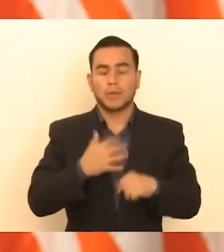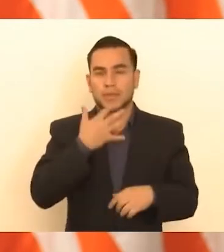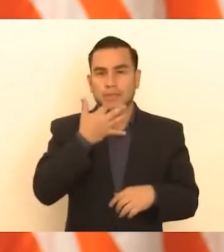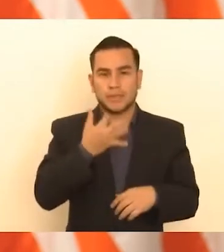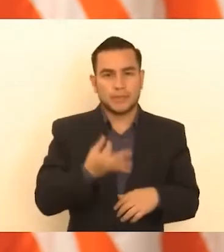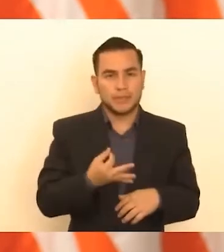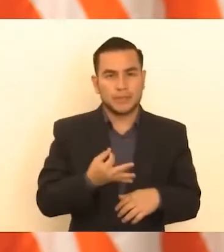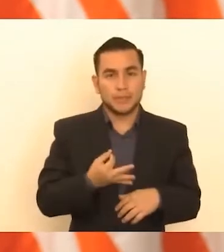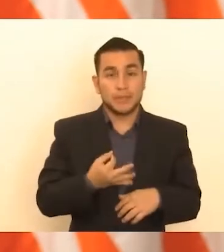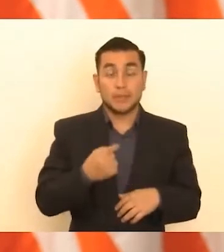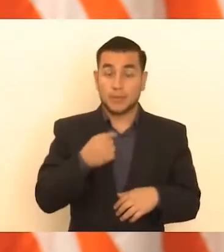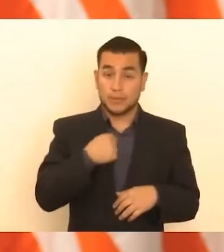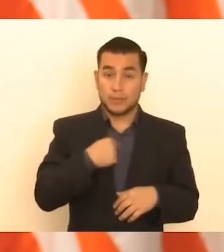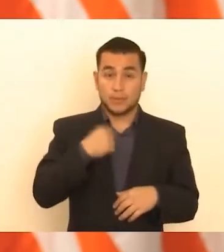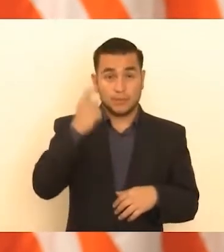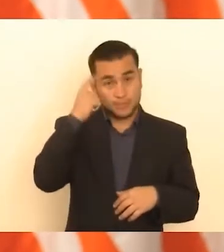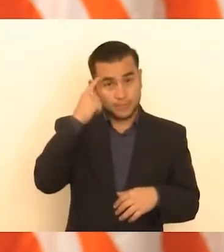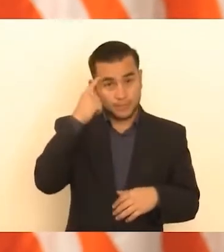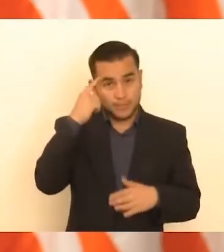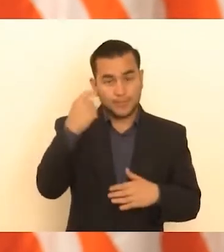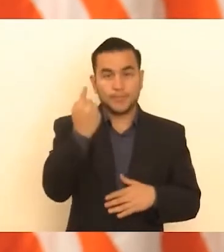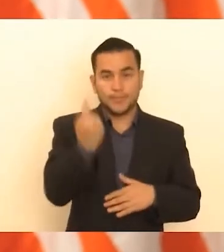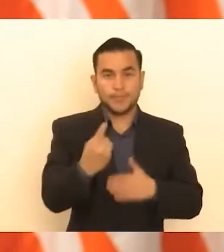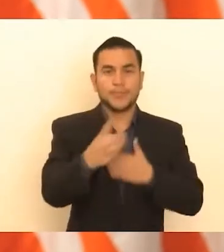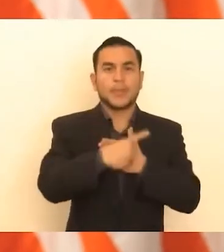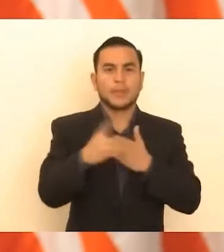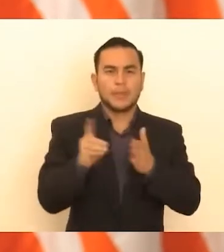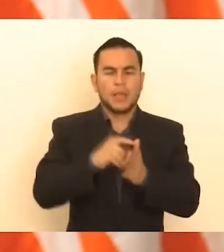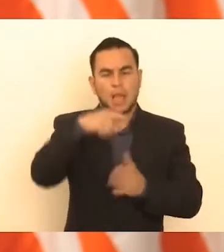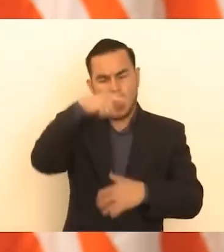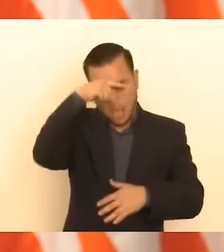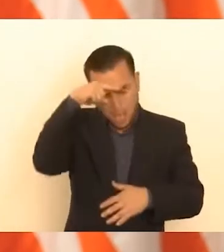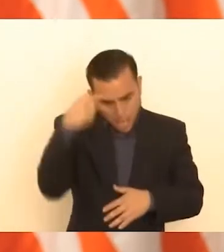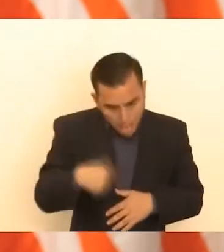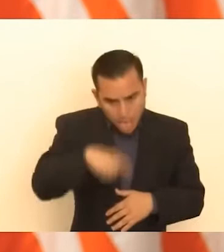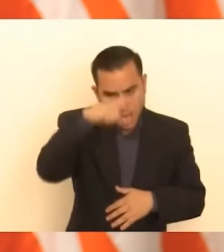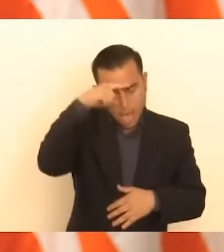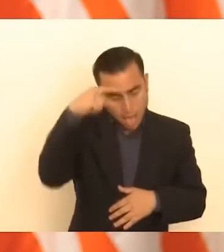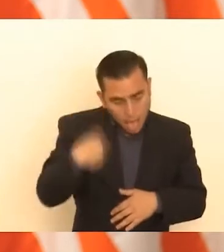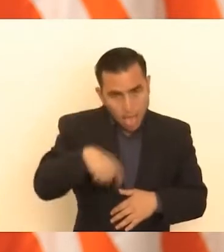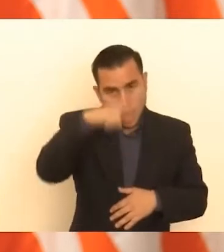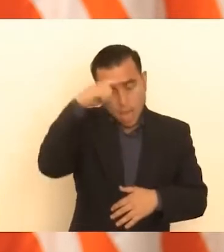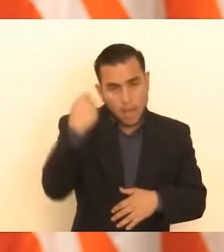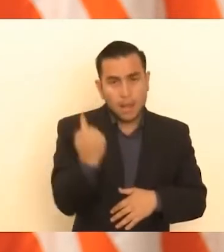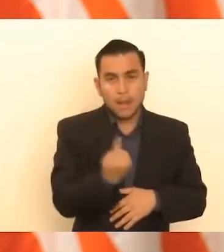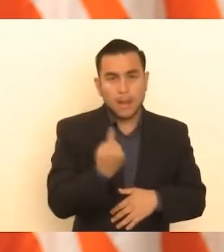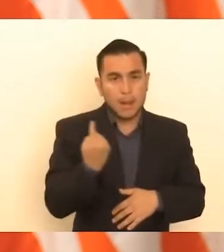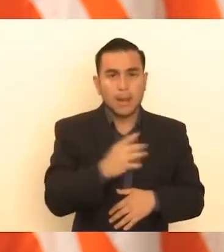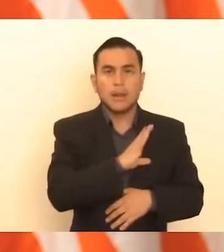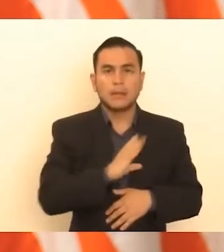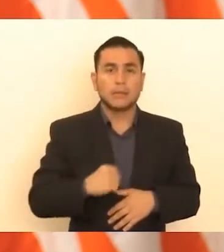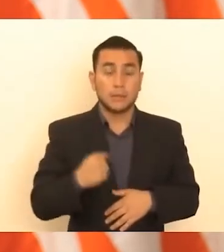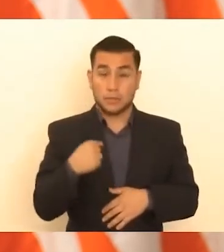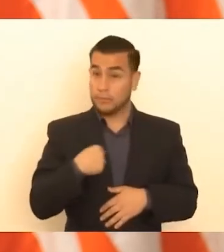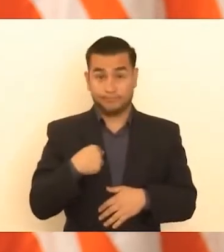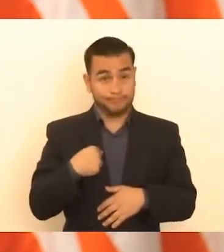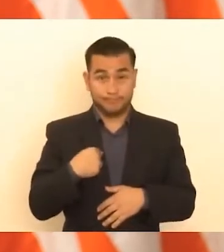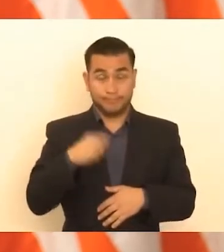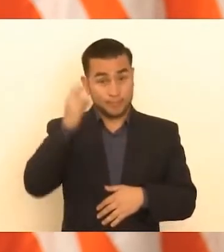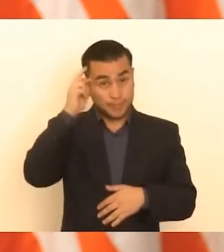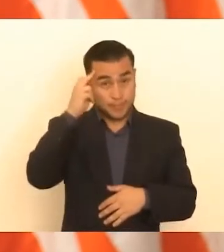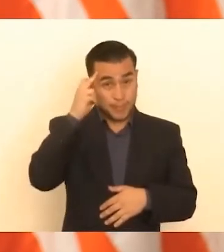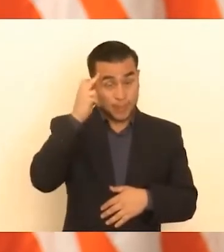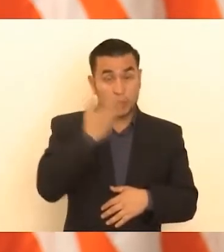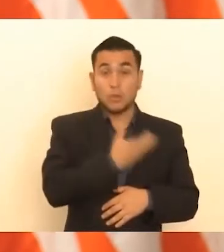verdad yo diría los diputados y deberían de poner a trabajar de verdad por la población salvadoreña y no sólo lo digo yo lo dicen todas las encuestas